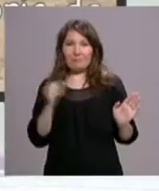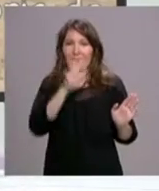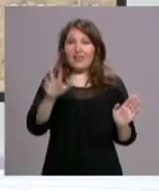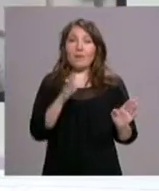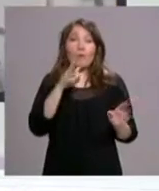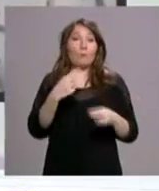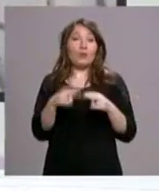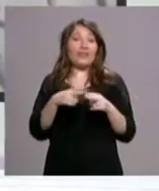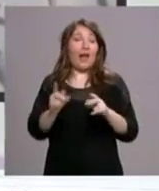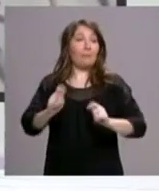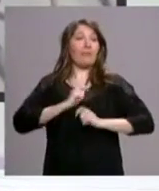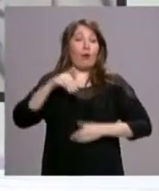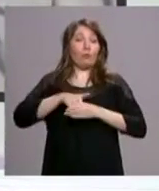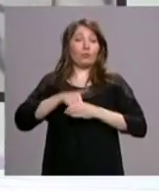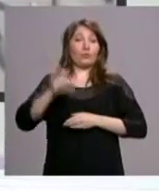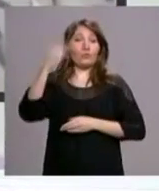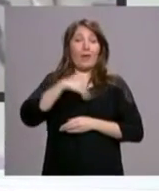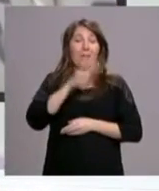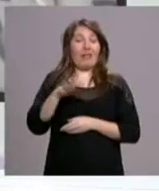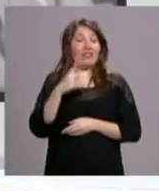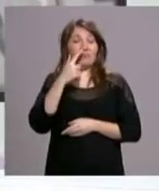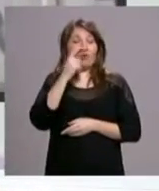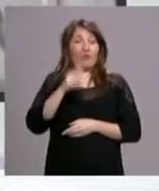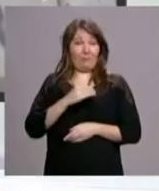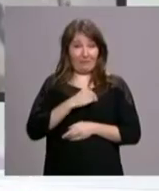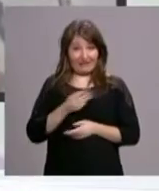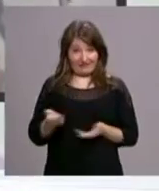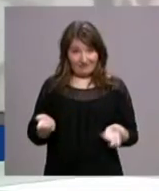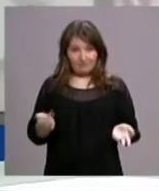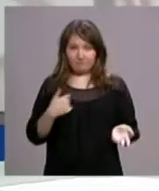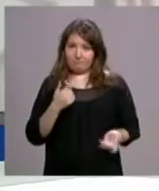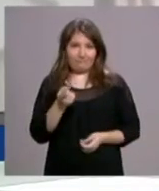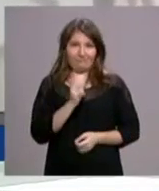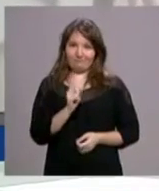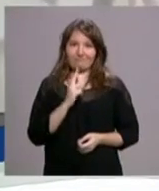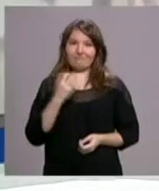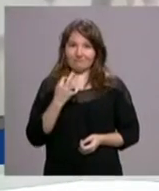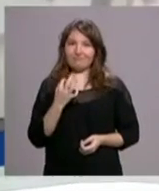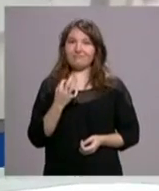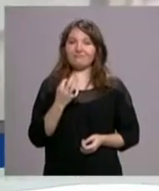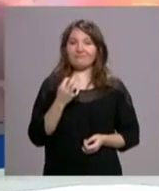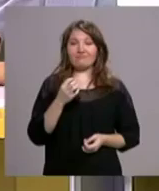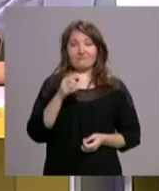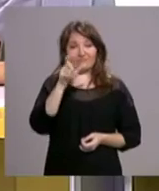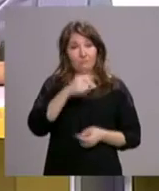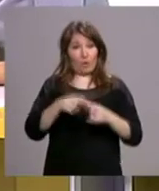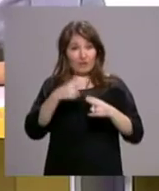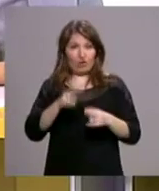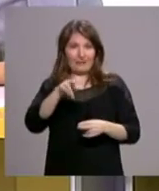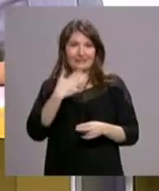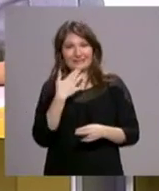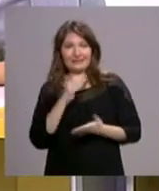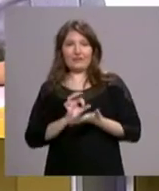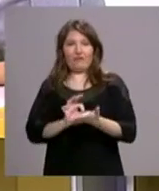rentable políticamente hablar de estas cosas. Y realmente hay que decir que los servidores públicos deben